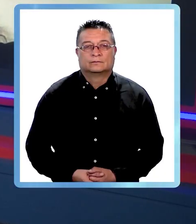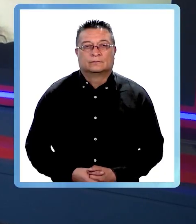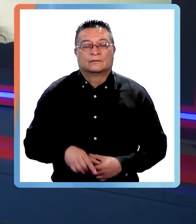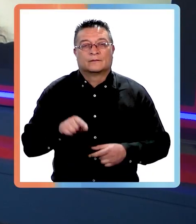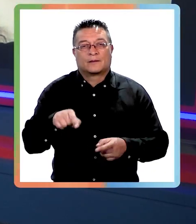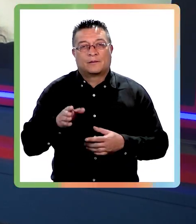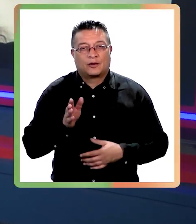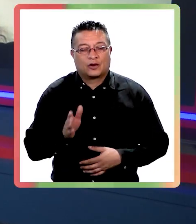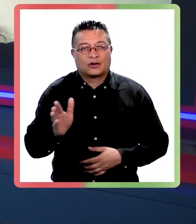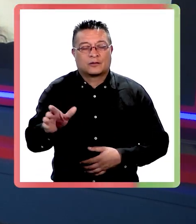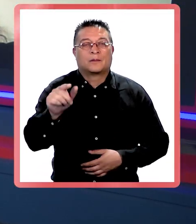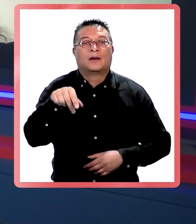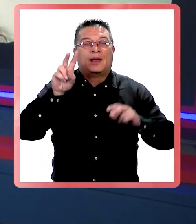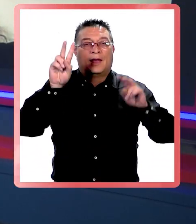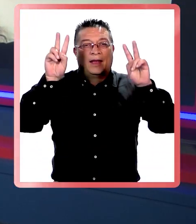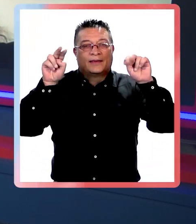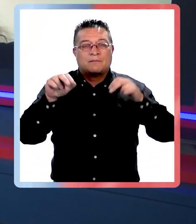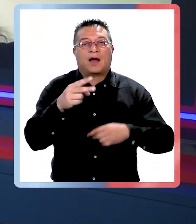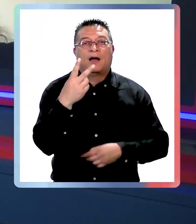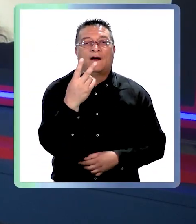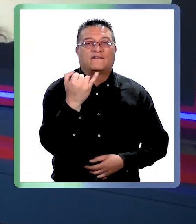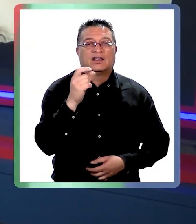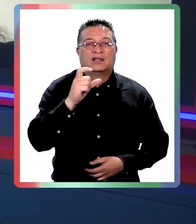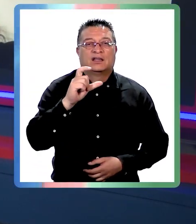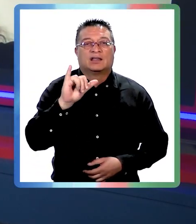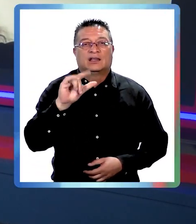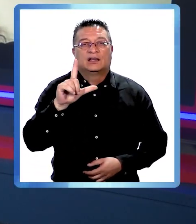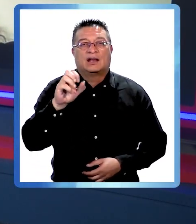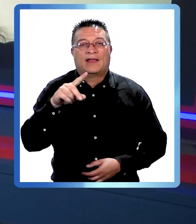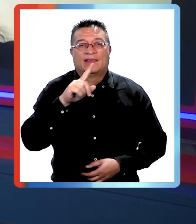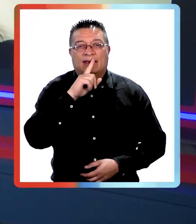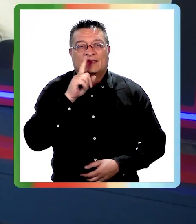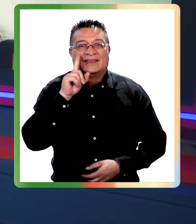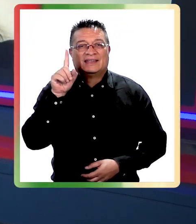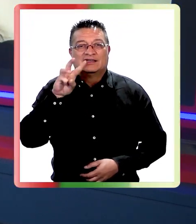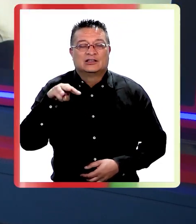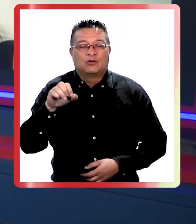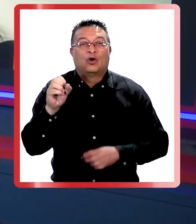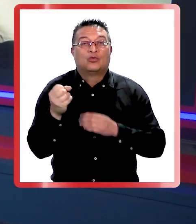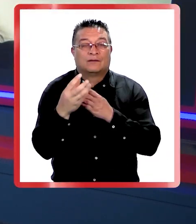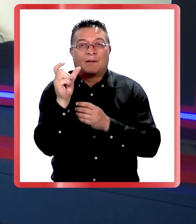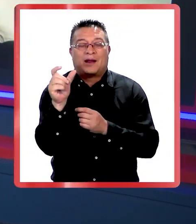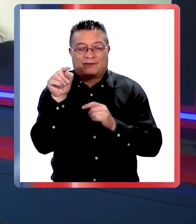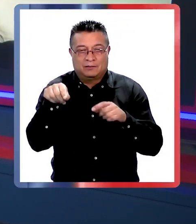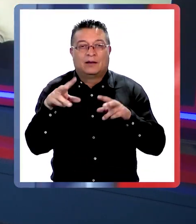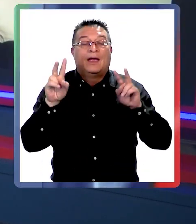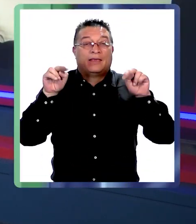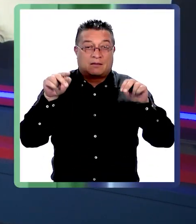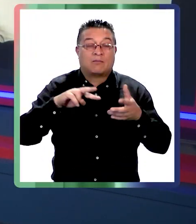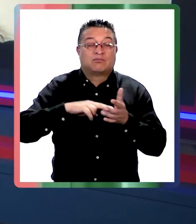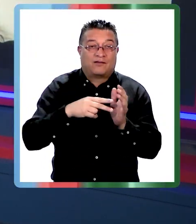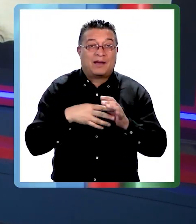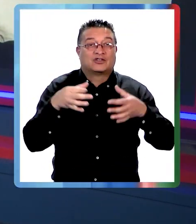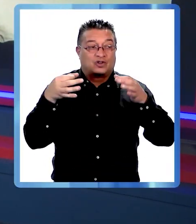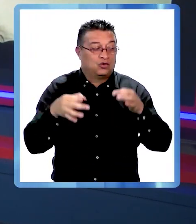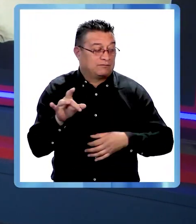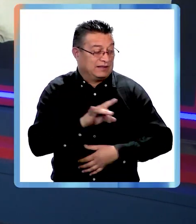Continuamos conversando sobre el vigilantismo, un tema muy importante en el marco de la crisis de seguridad que enfrenta